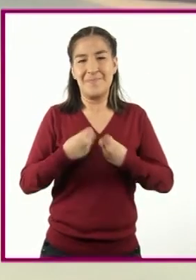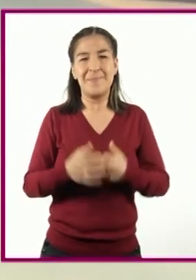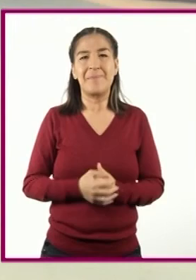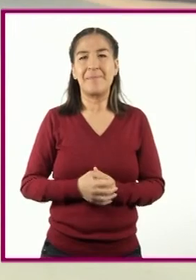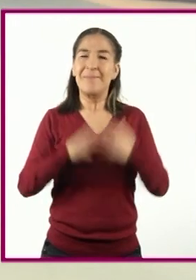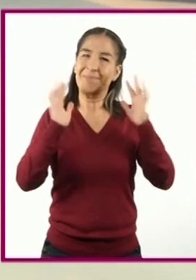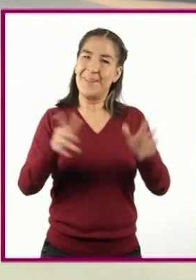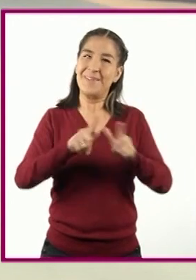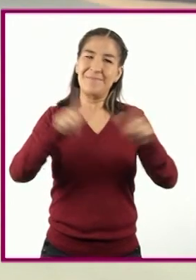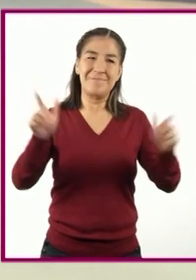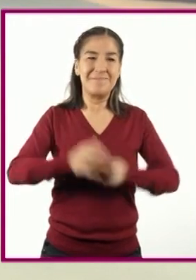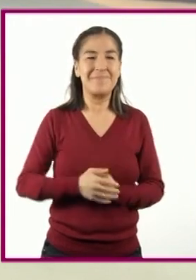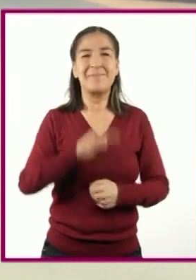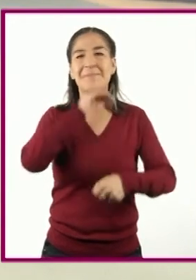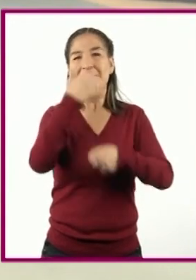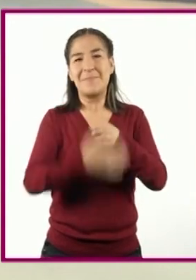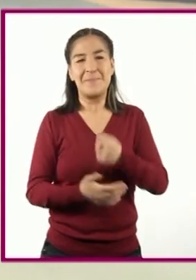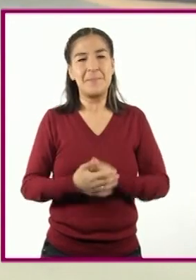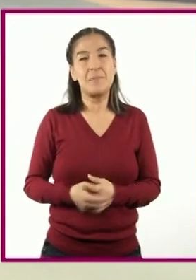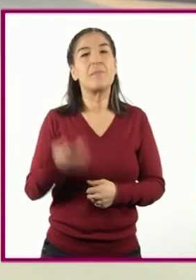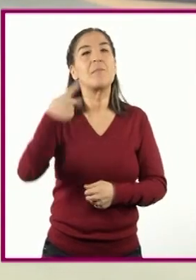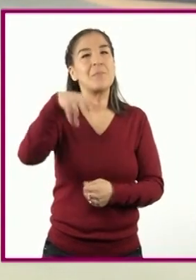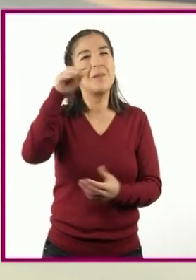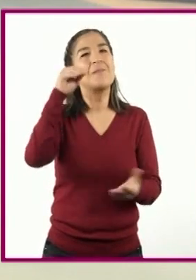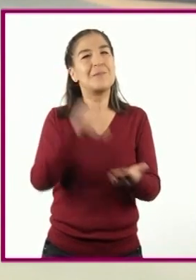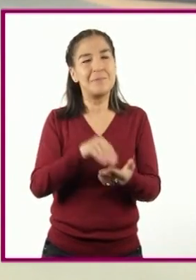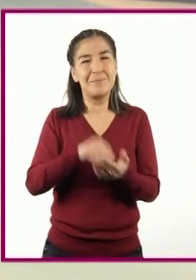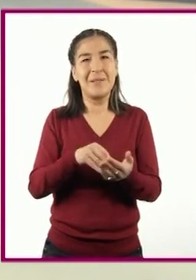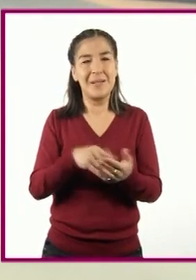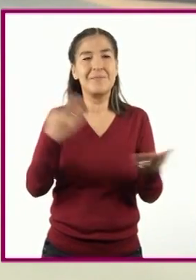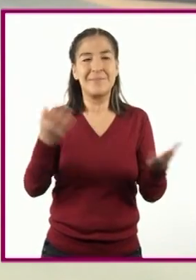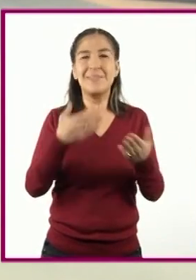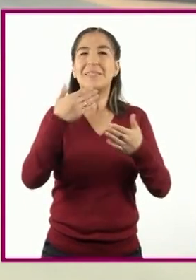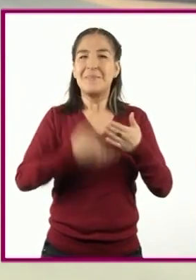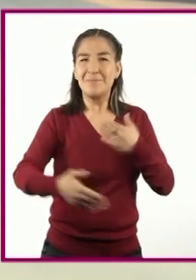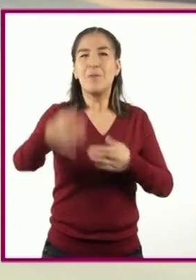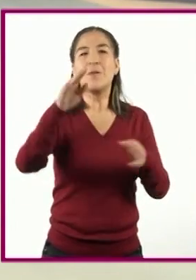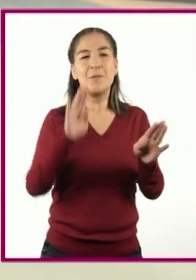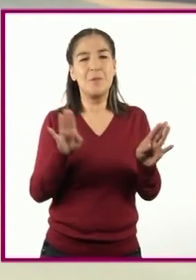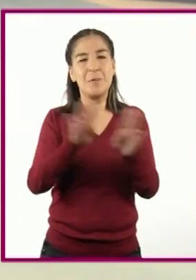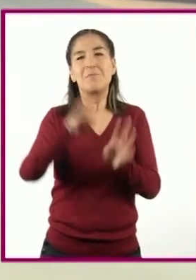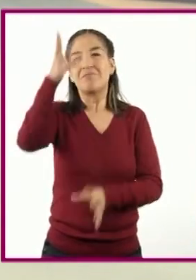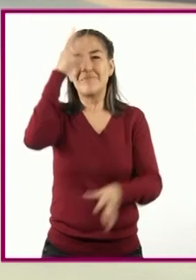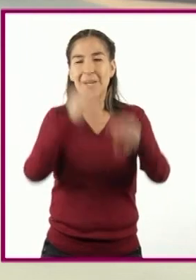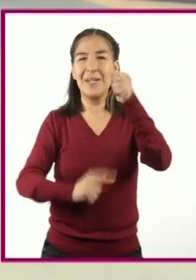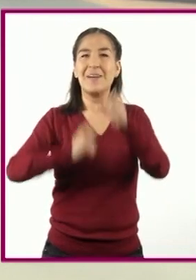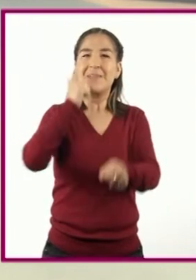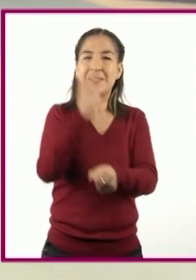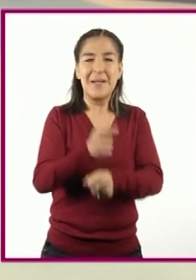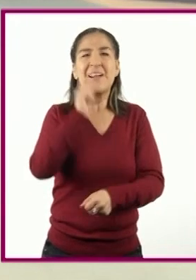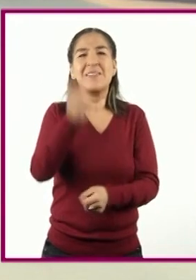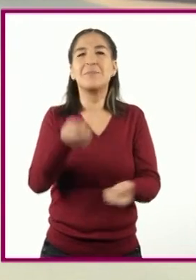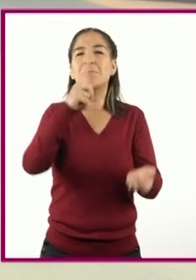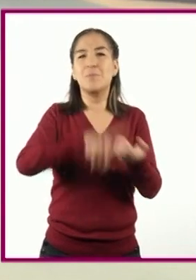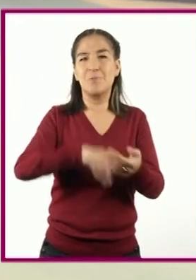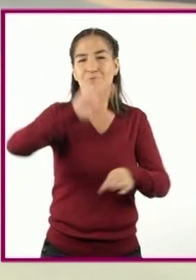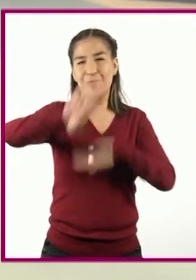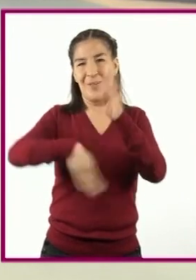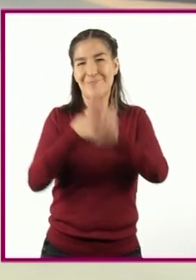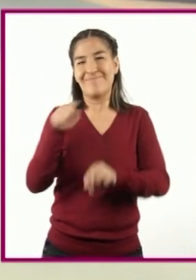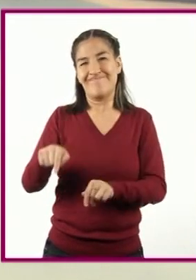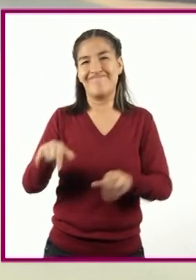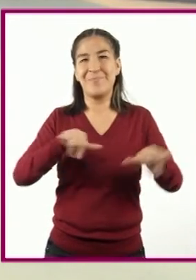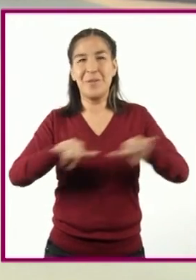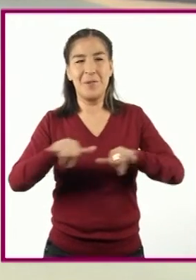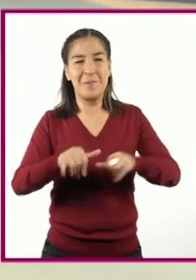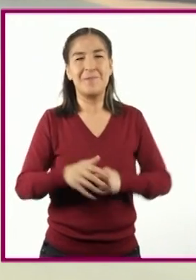¡Listo! Terminamos, pero aún nos queda mucho por explorar y descubrir en el maravilloso mundo de la